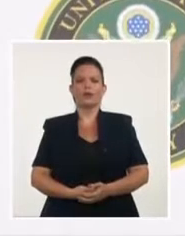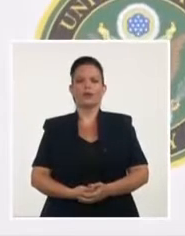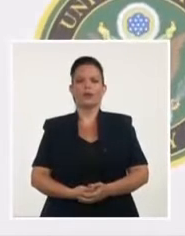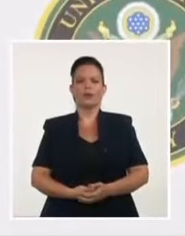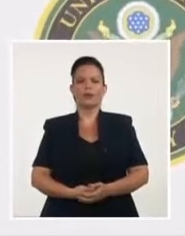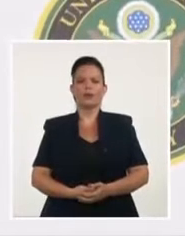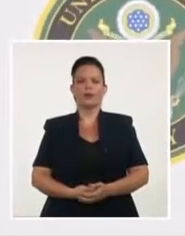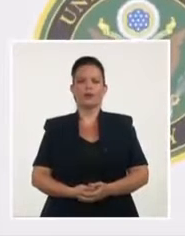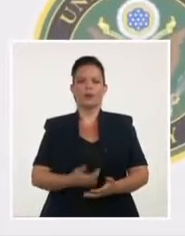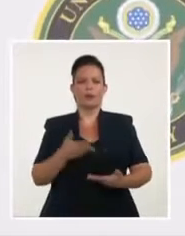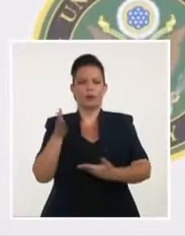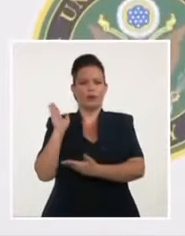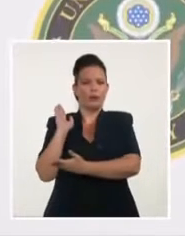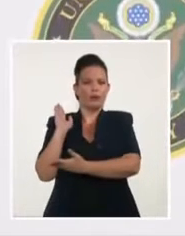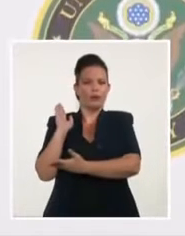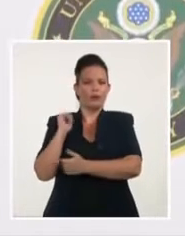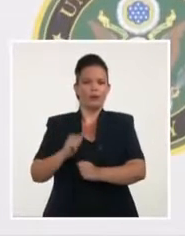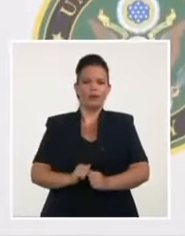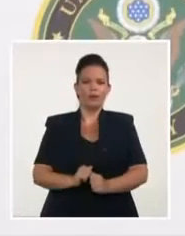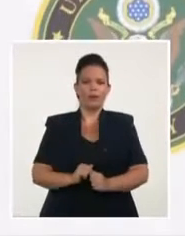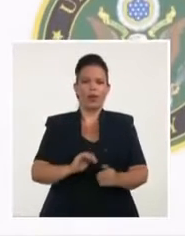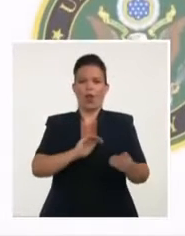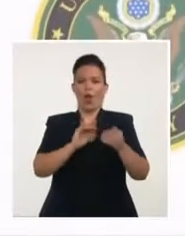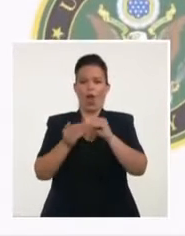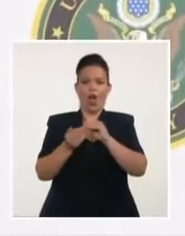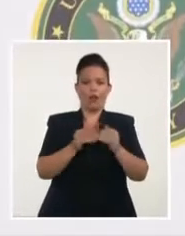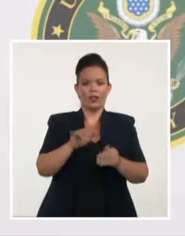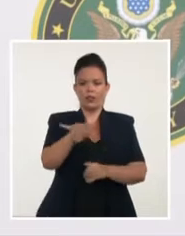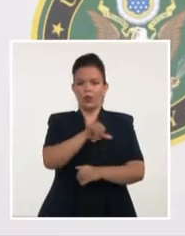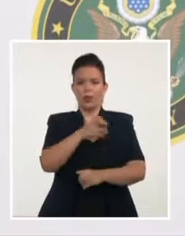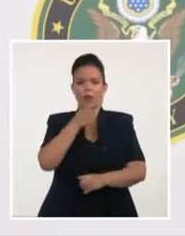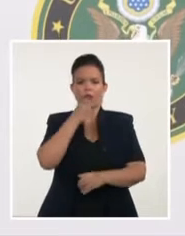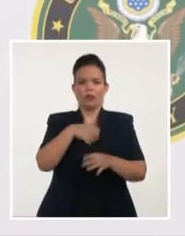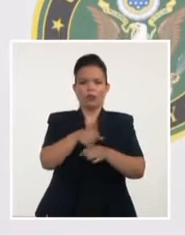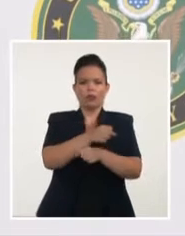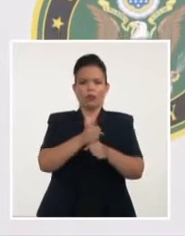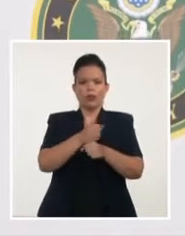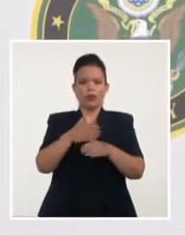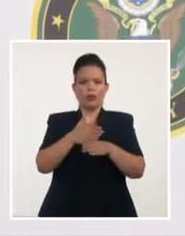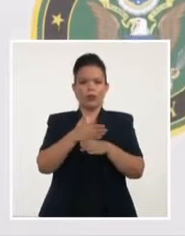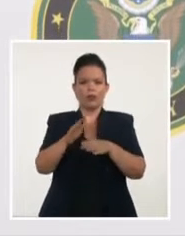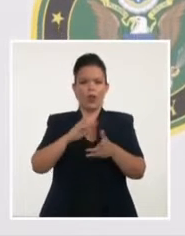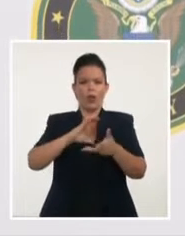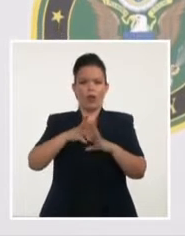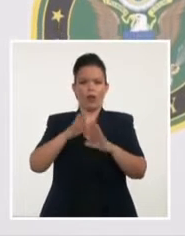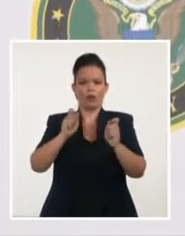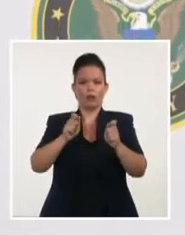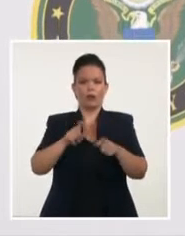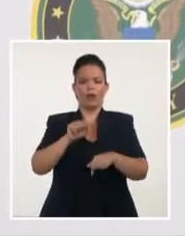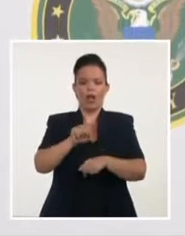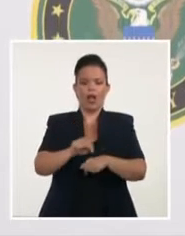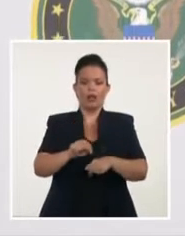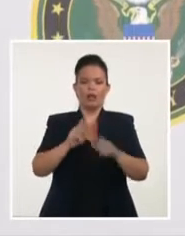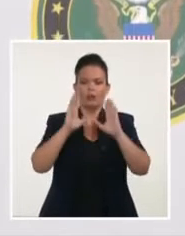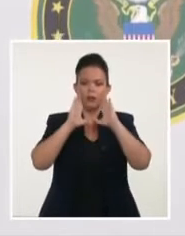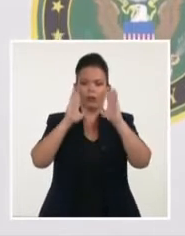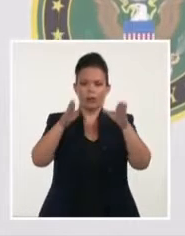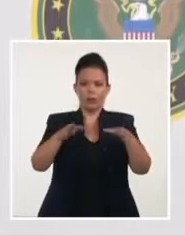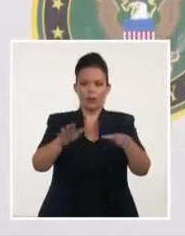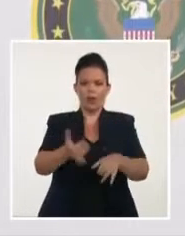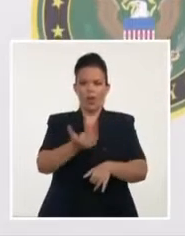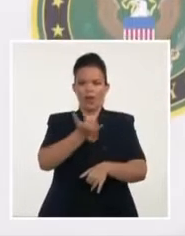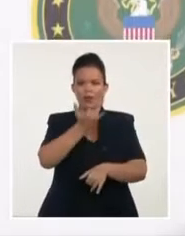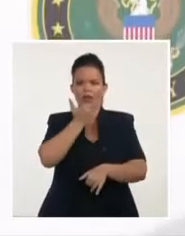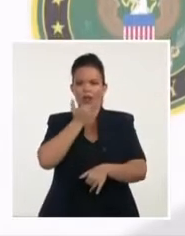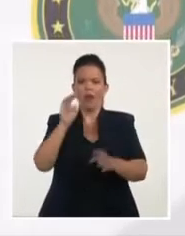El conflicto también incluye la realización de operaciones subversivas encaminadas a atacar y degradar la moral del